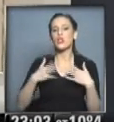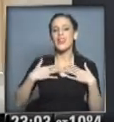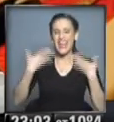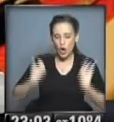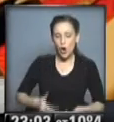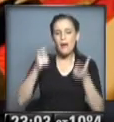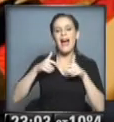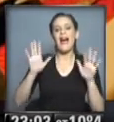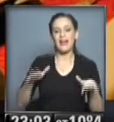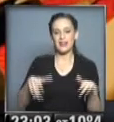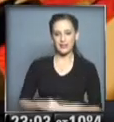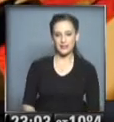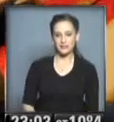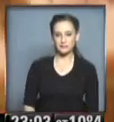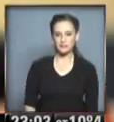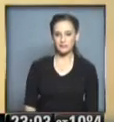ángeles